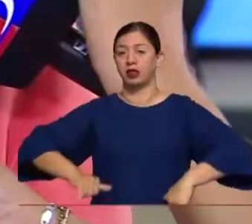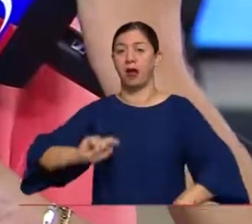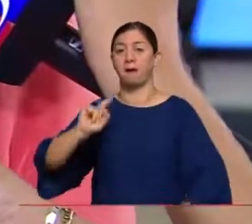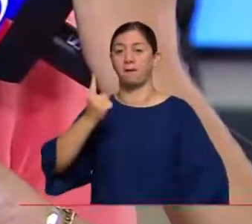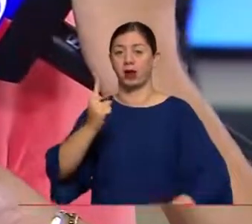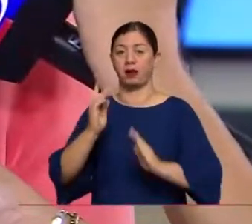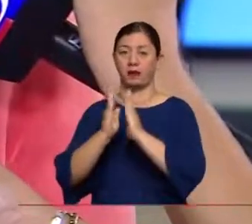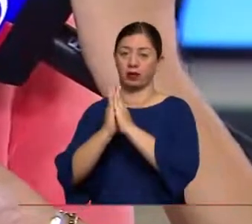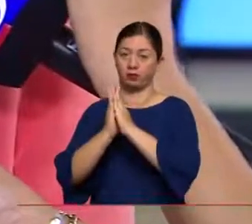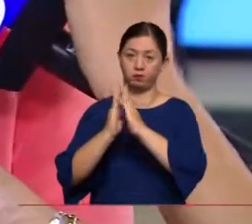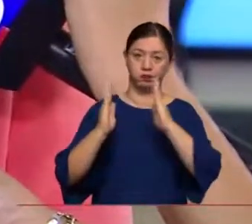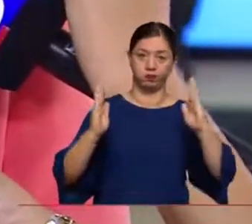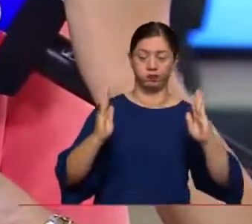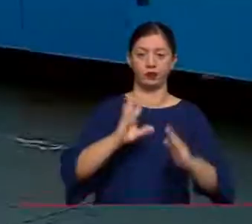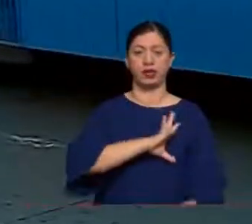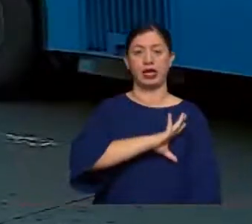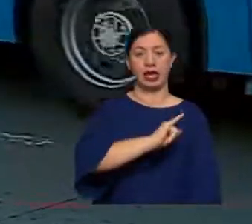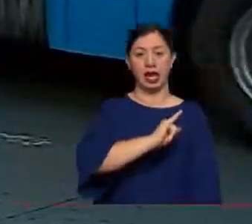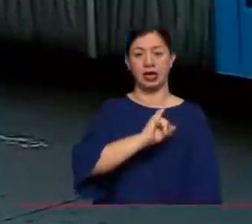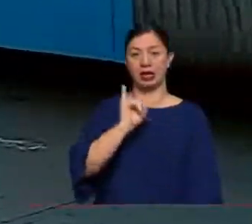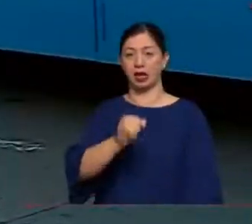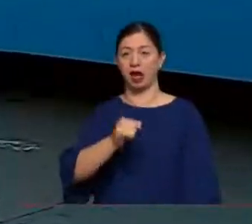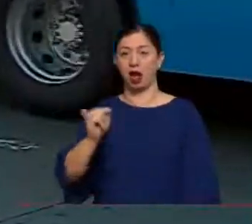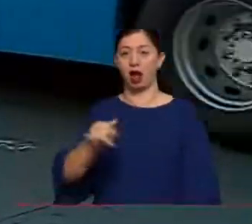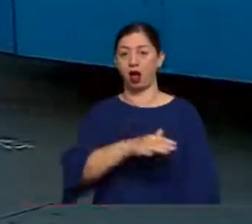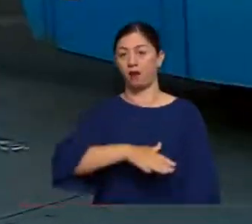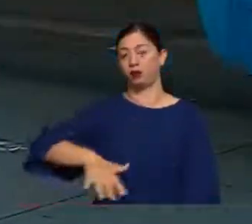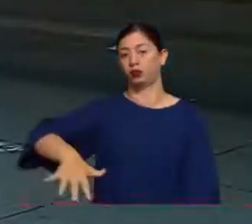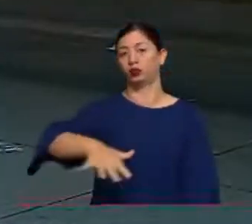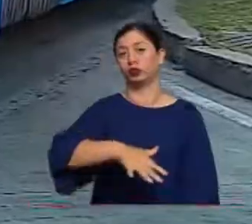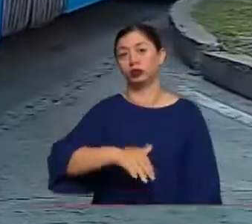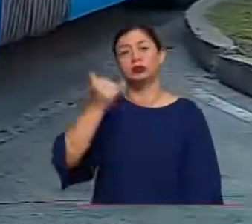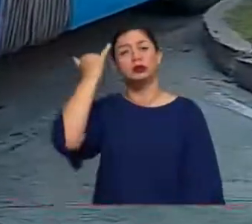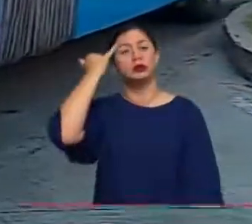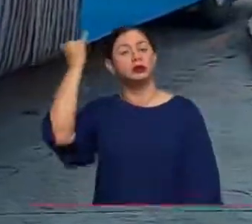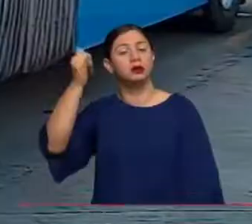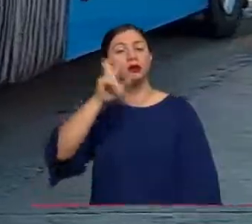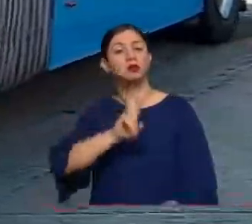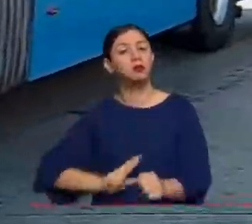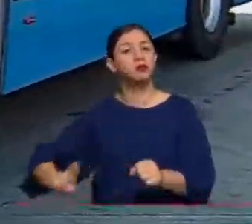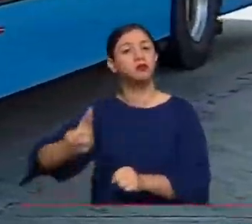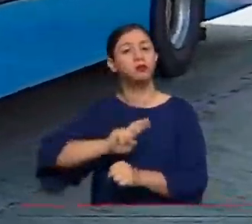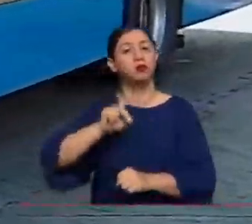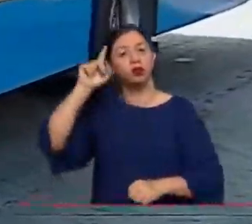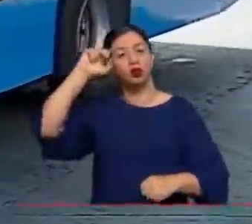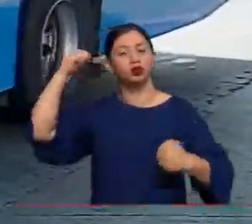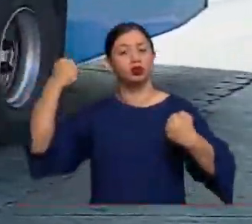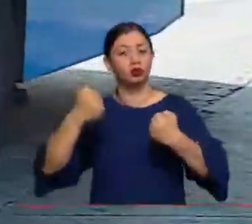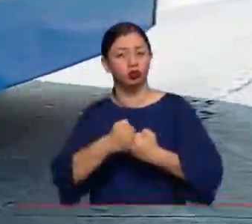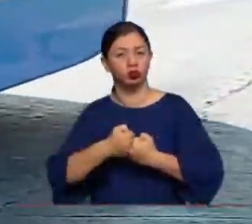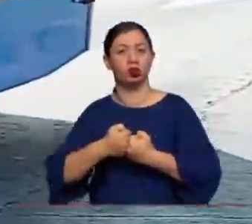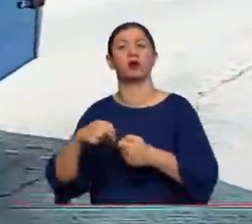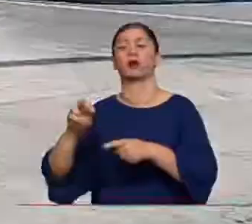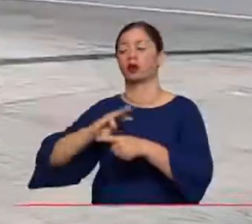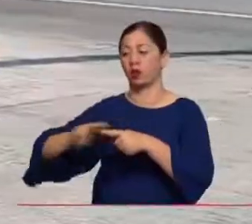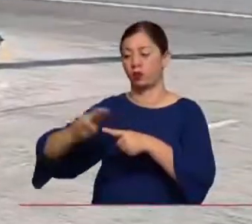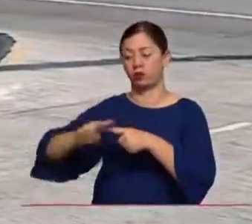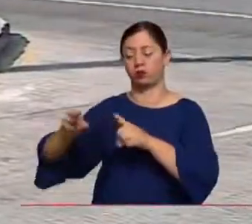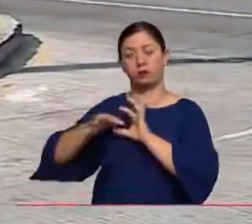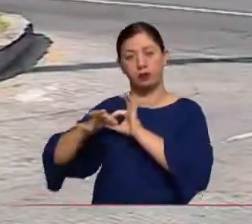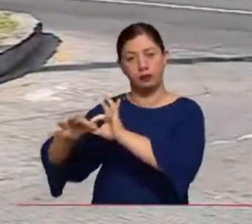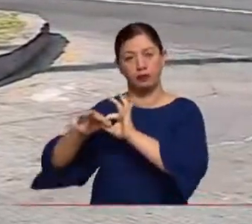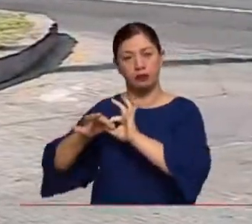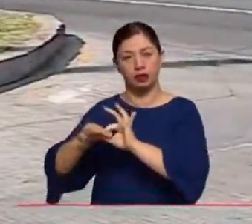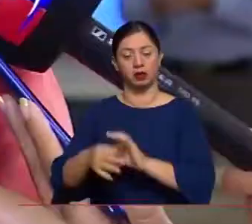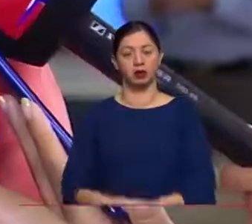factibilidad que es Cali jamundí la iniciativa regional pretende trabajar mancomunadamente con el sistema de transporte masivo de